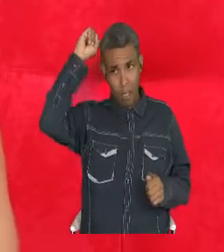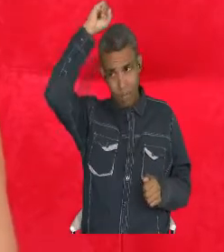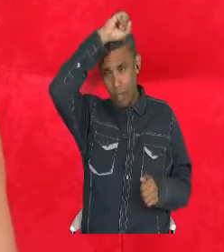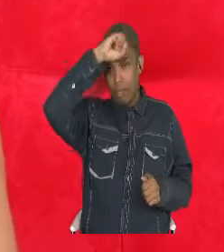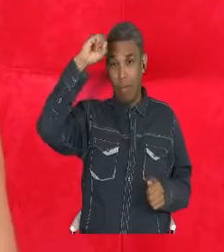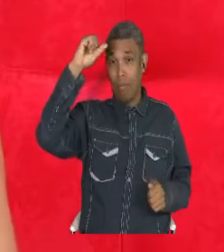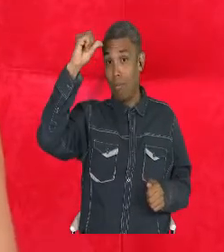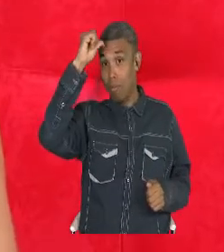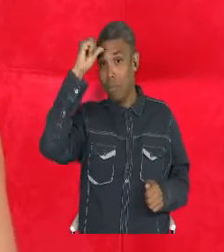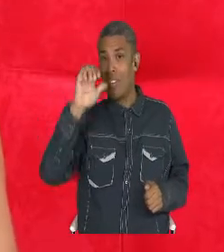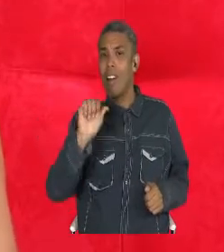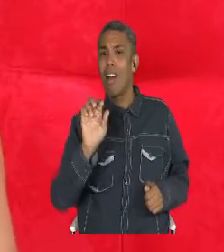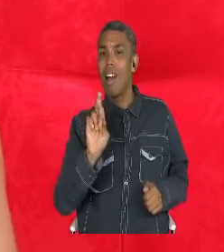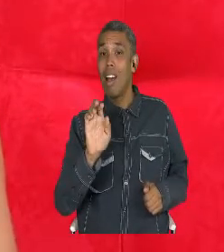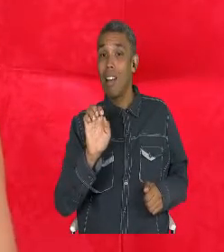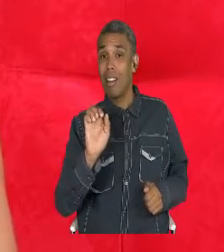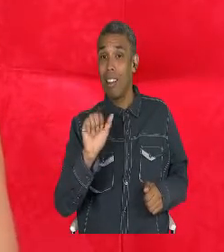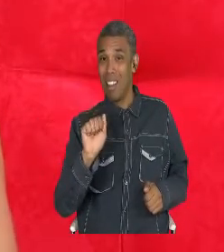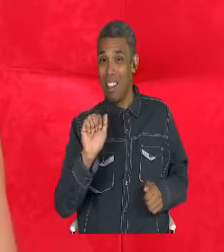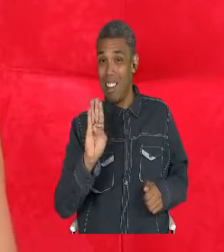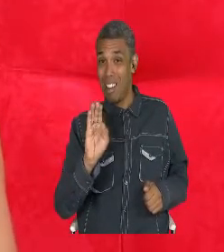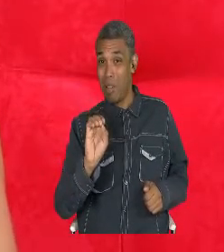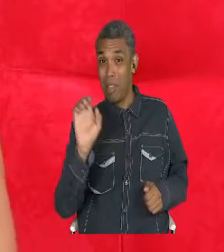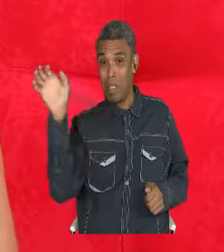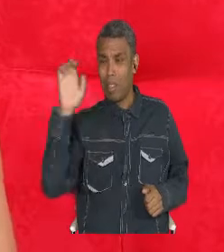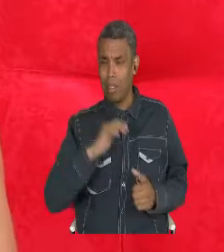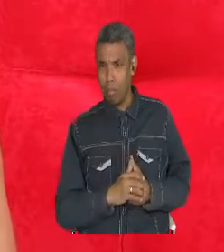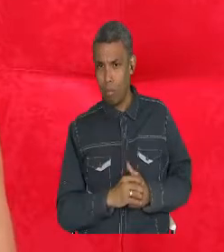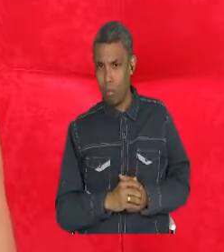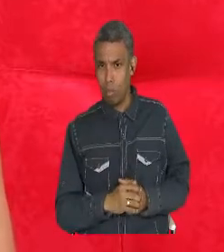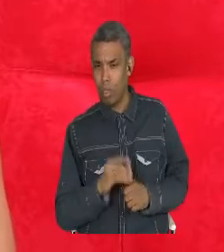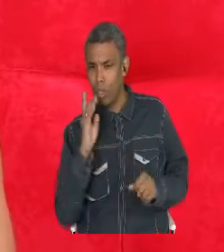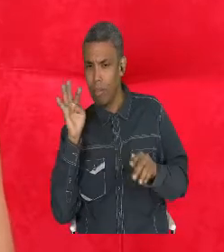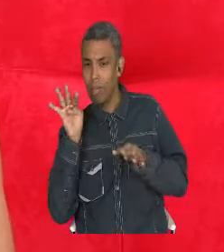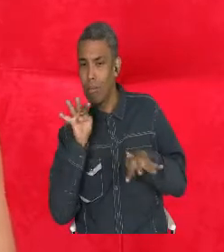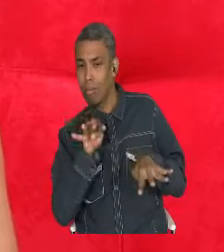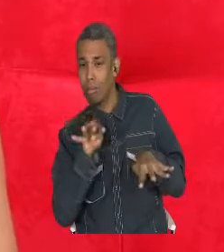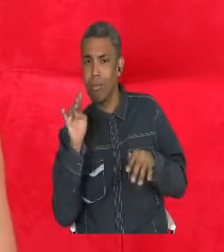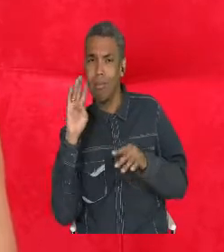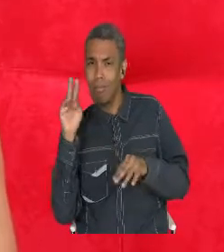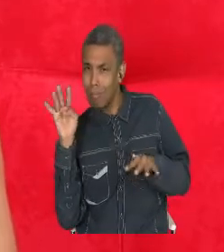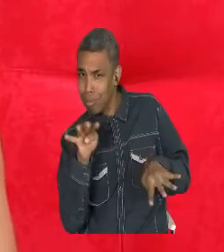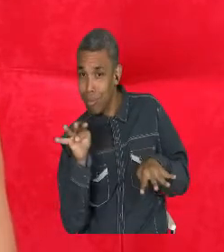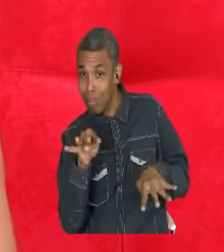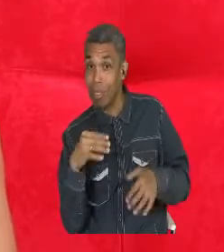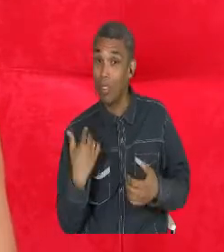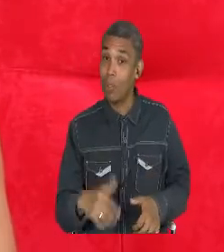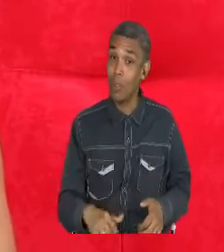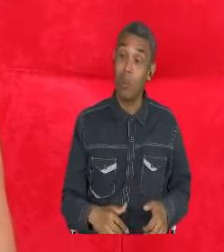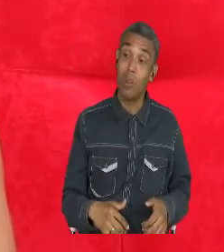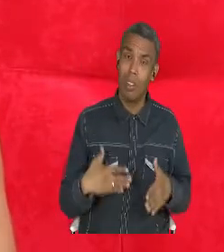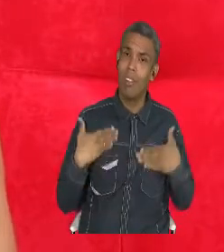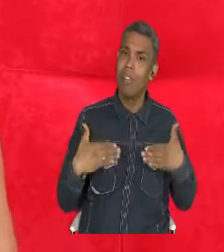Sandra Montañez, yo creo que no ha terminado de cumplir su reto. Su reto más grande es poder llegar